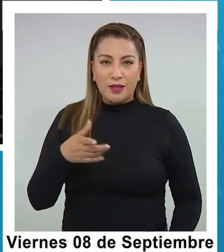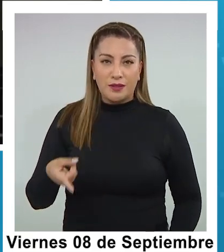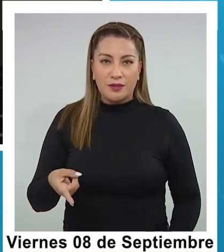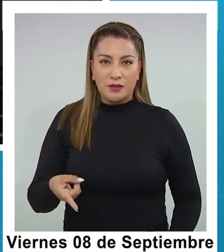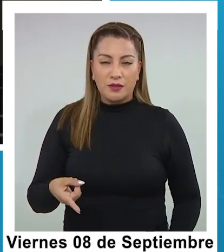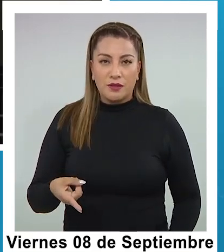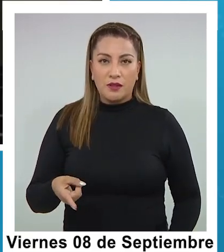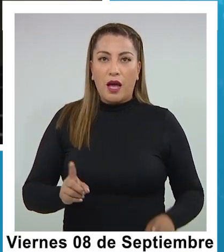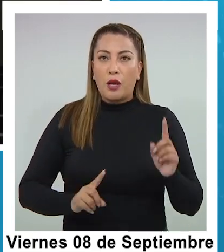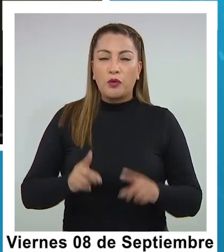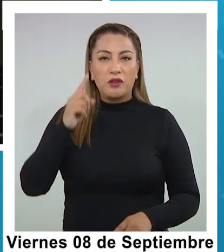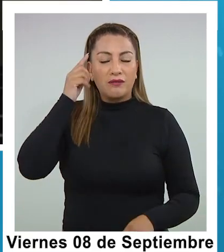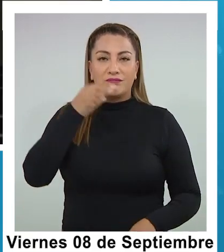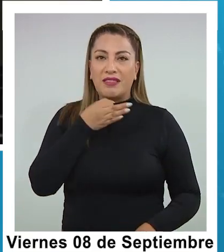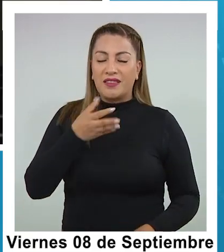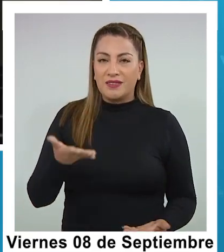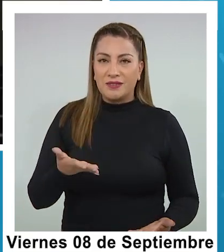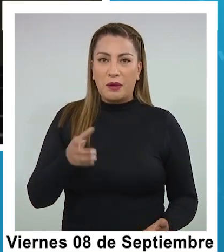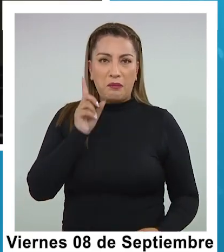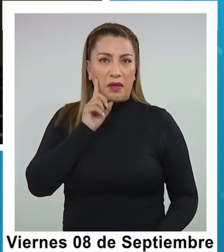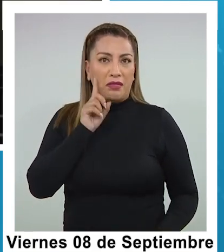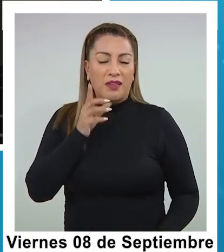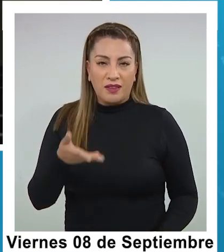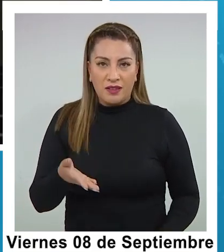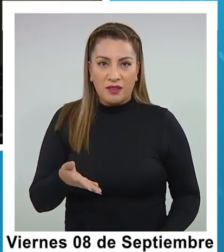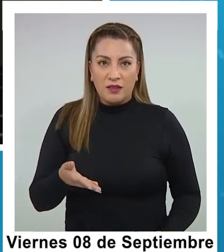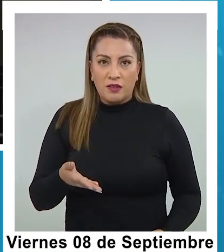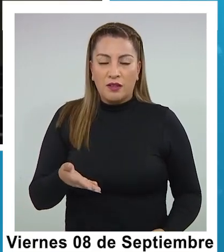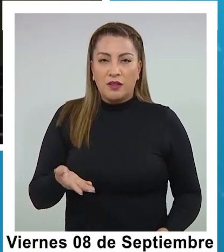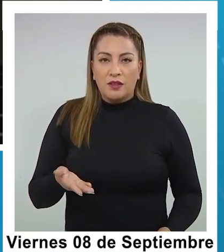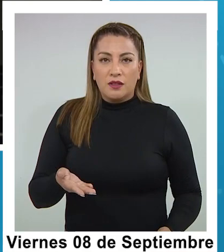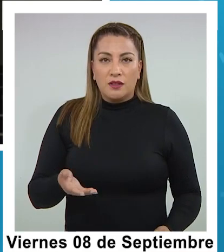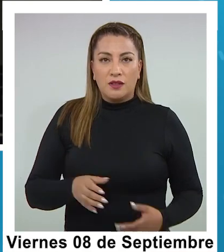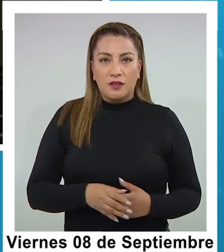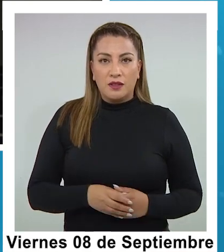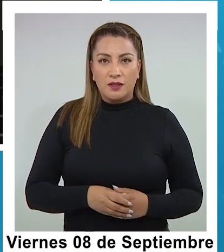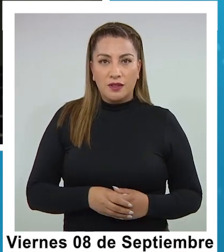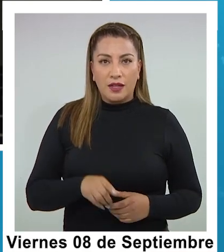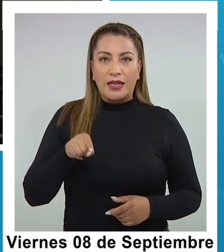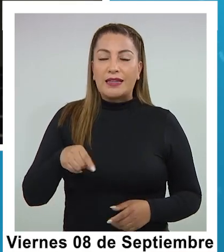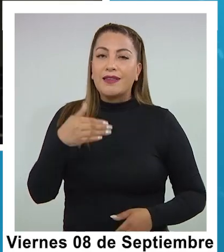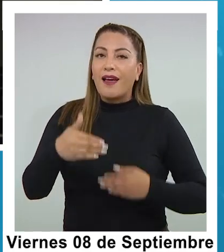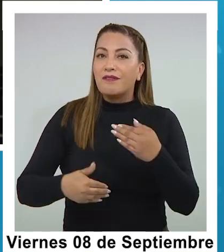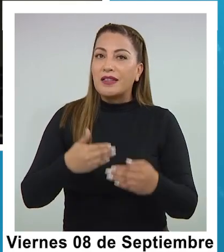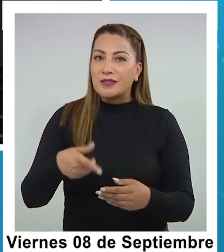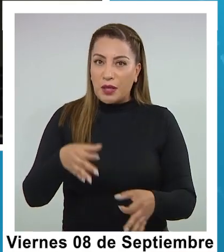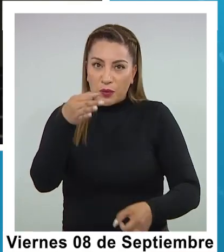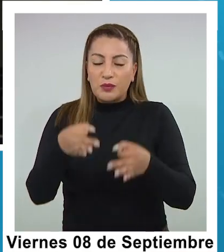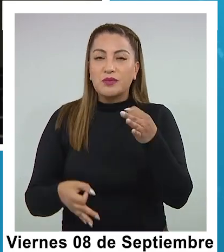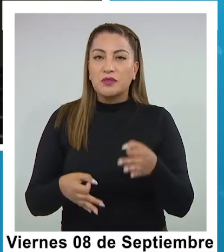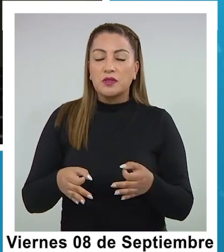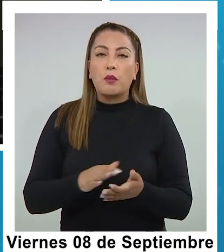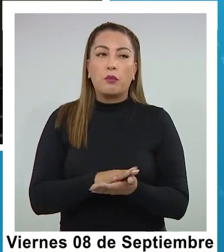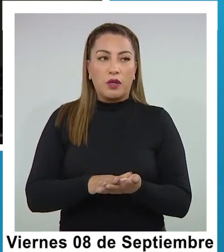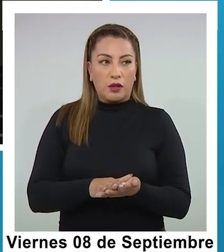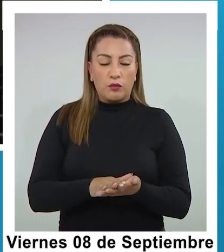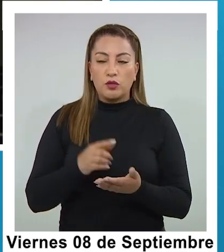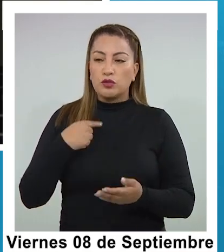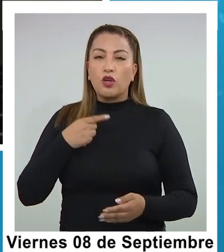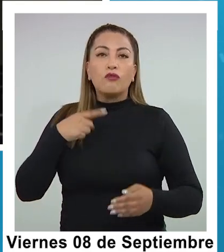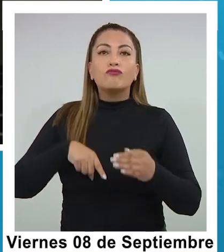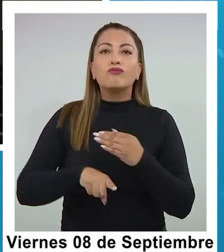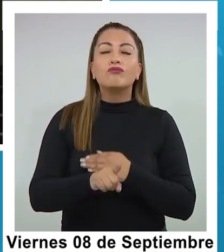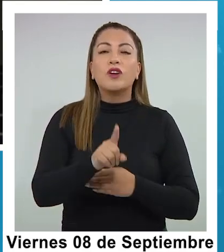este negacionismo también puede ser contrariado precisamente por este avance de la justicia, porque si yo voy a ingresar a